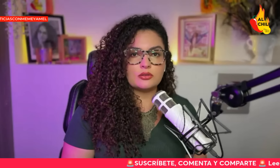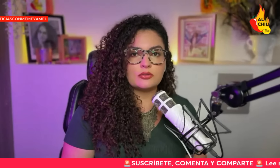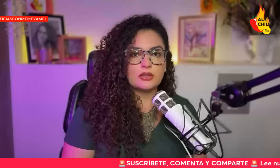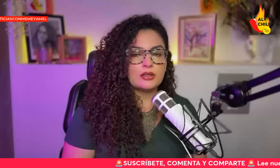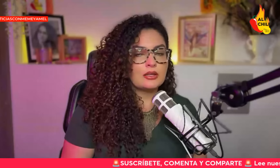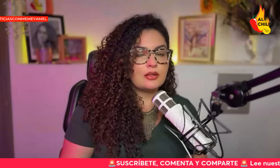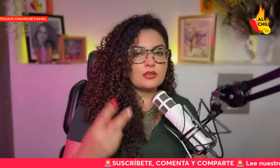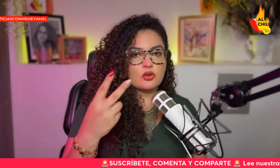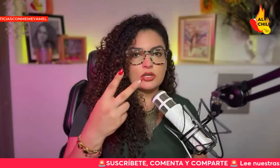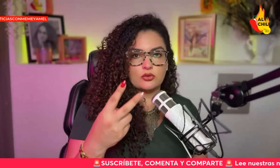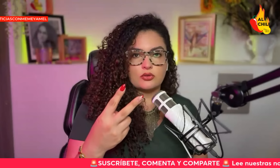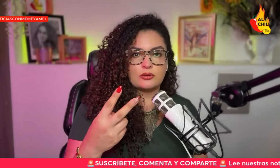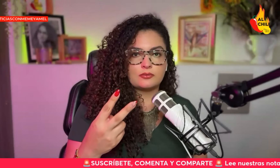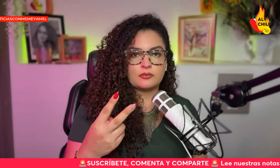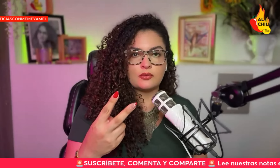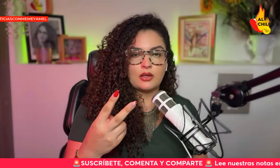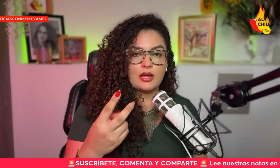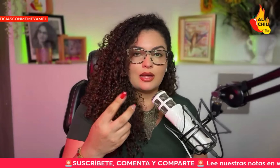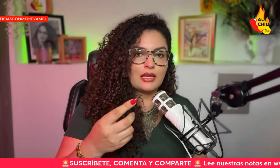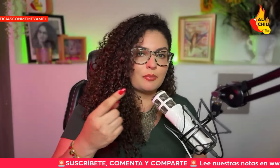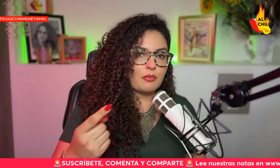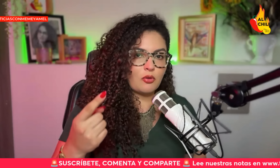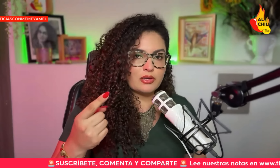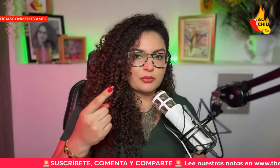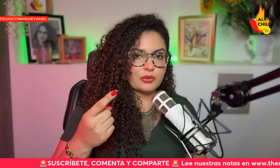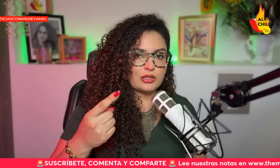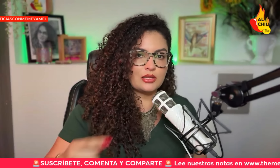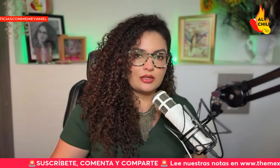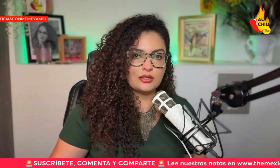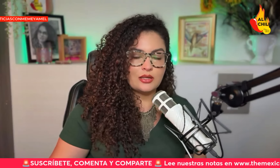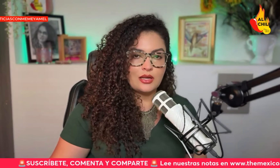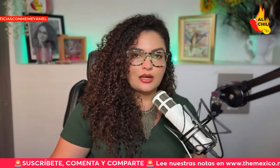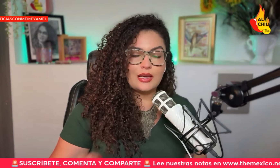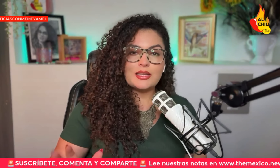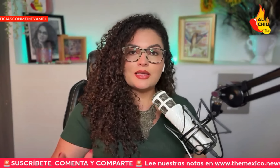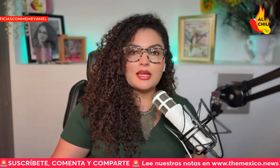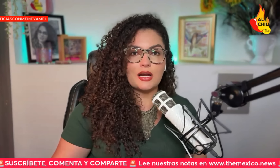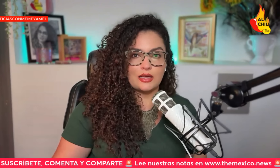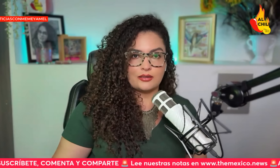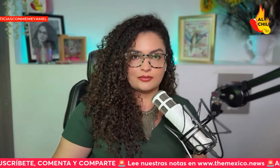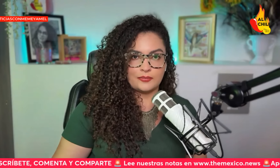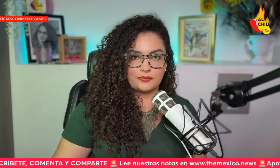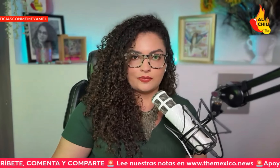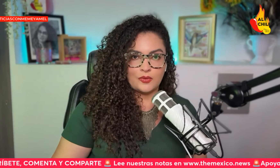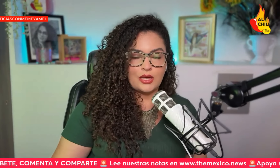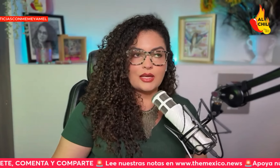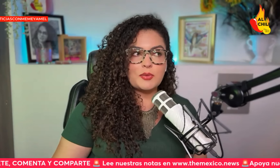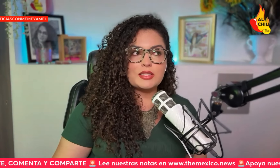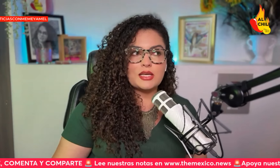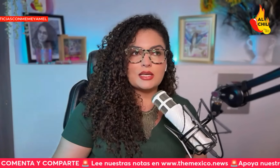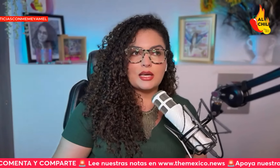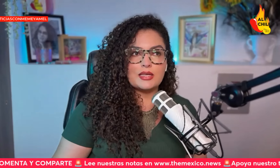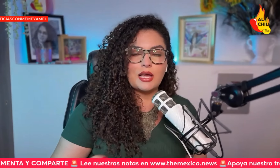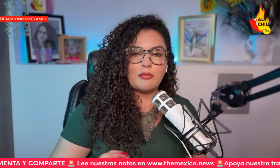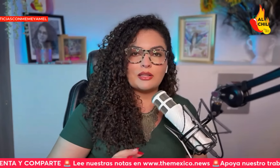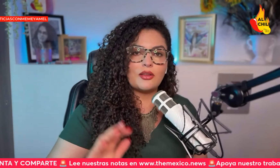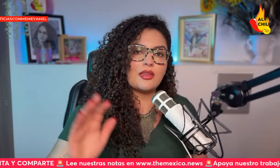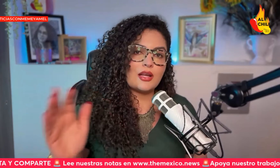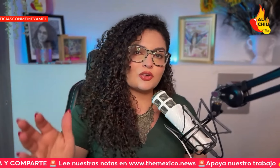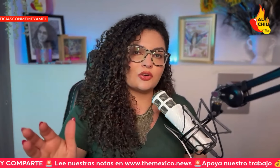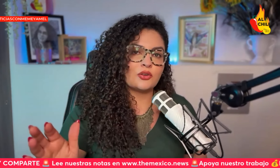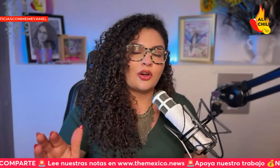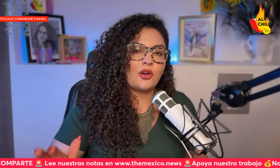derecho, tienes dos retos. Y el primero y más importante es entenderle. Es ver si está